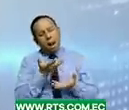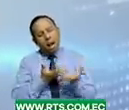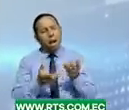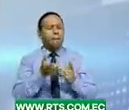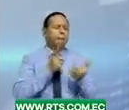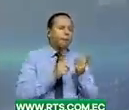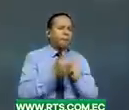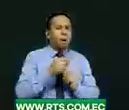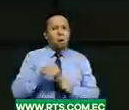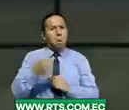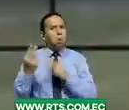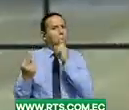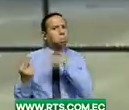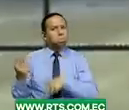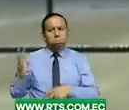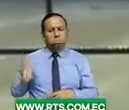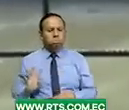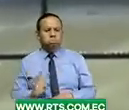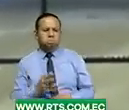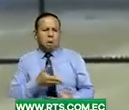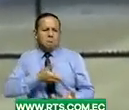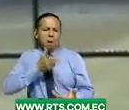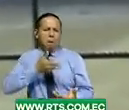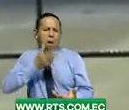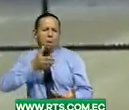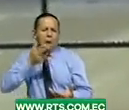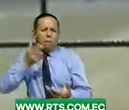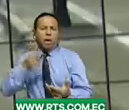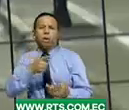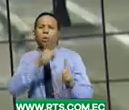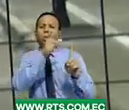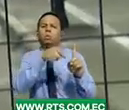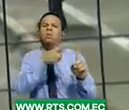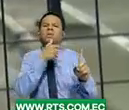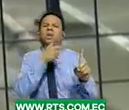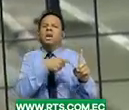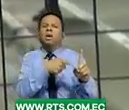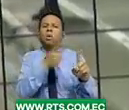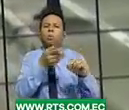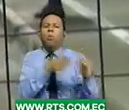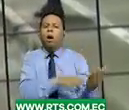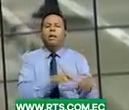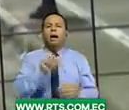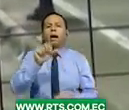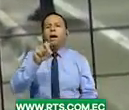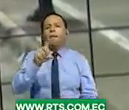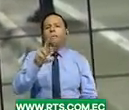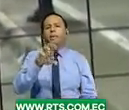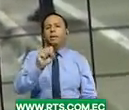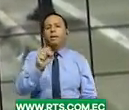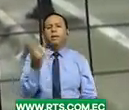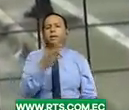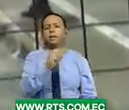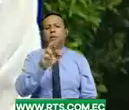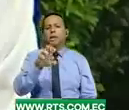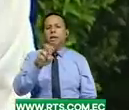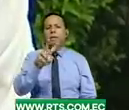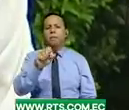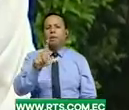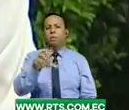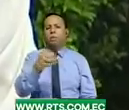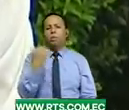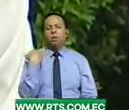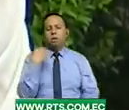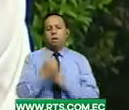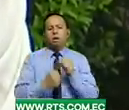a disparar. Una de las víctimas mortales era Andrés Arévalo, de 21 años de edad. Él